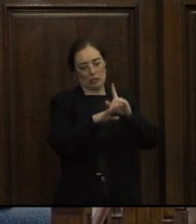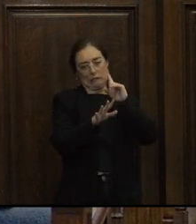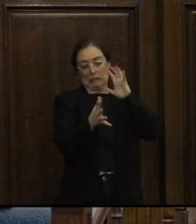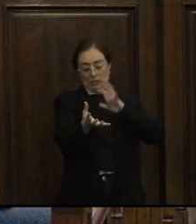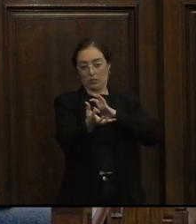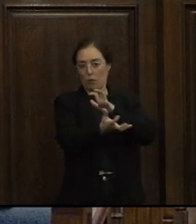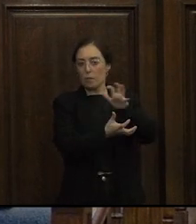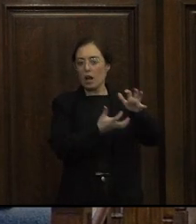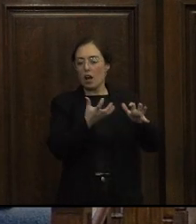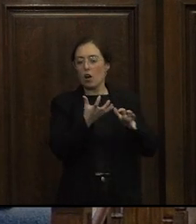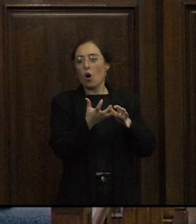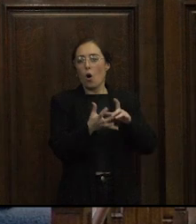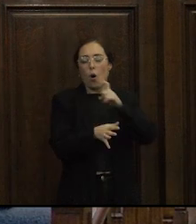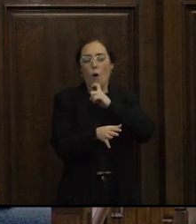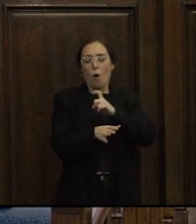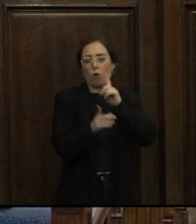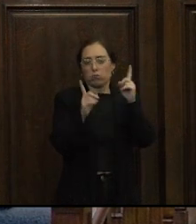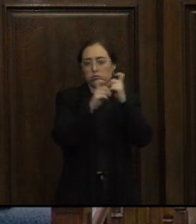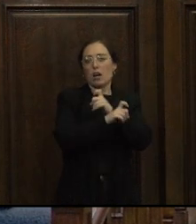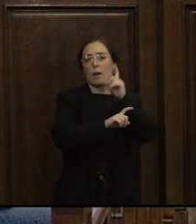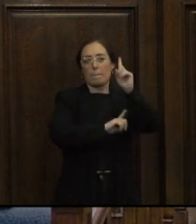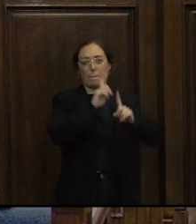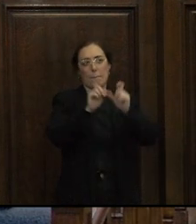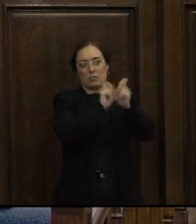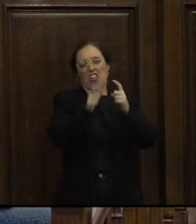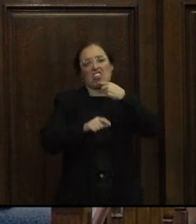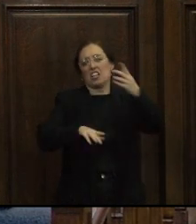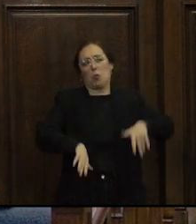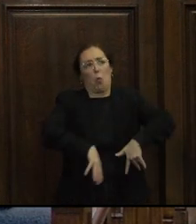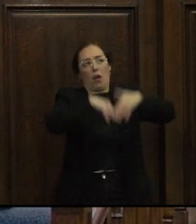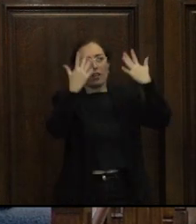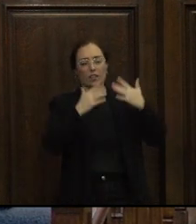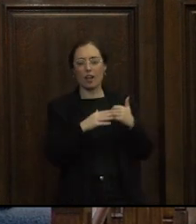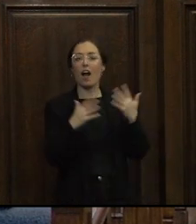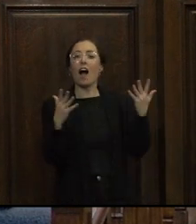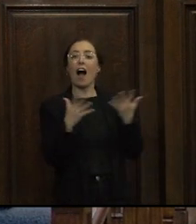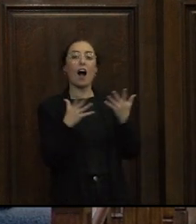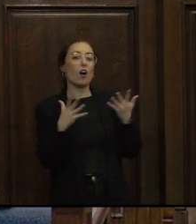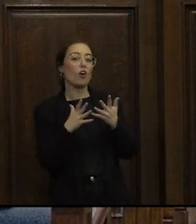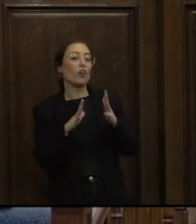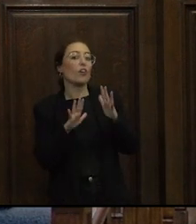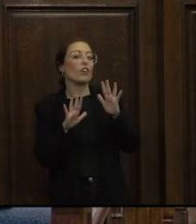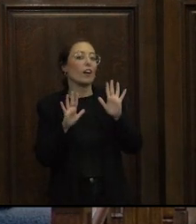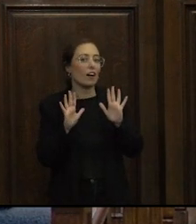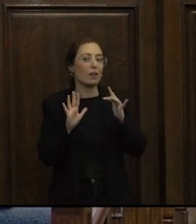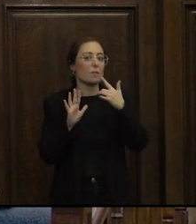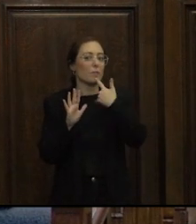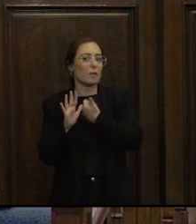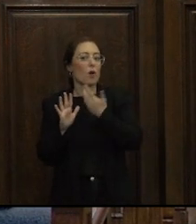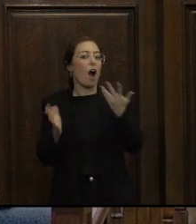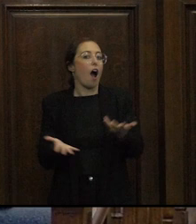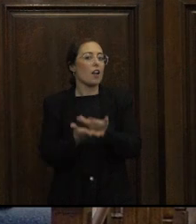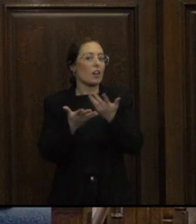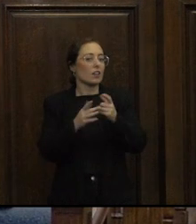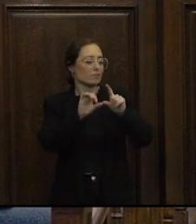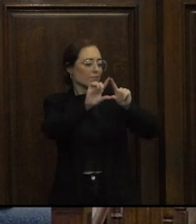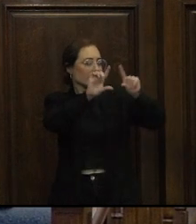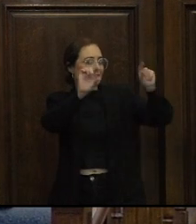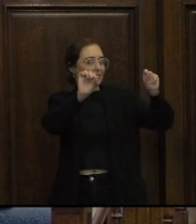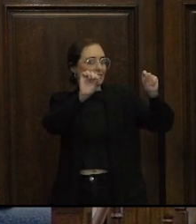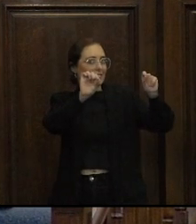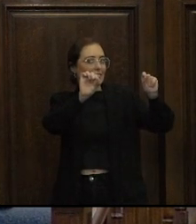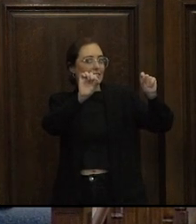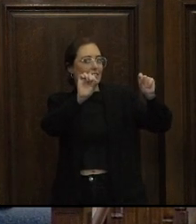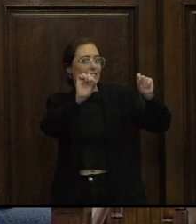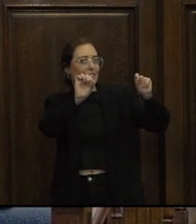complejo, que tú mismo lo mencionas, muy polémico, que mucha gente dice cualquier barbaridad, ahora tiene como esta cosa de que cuando alguien publica una